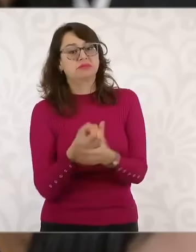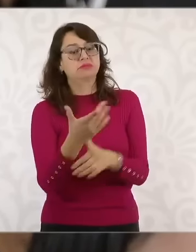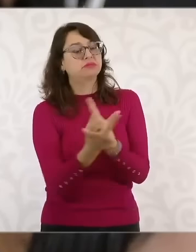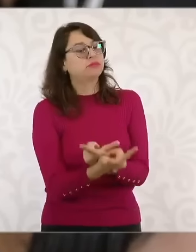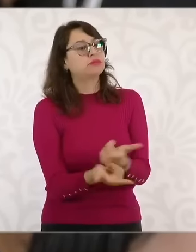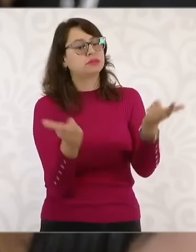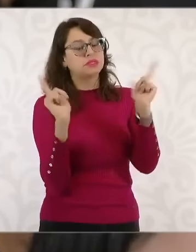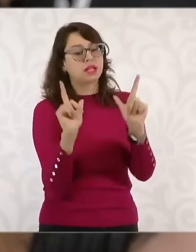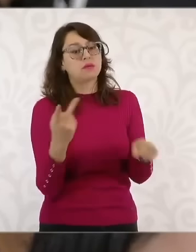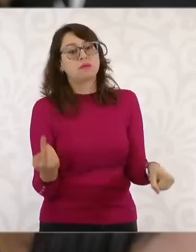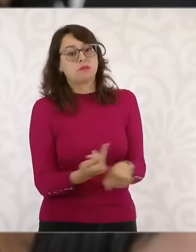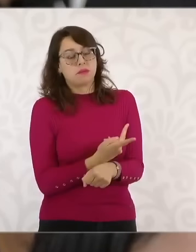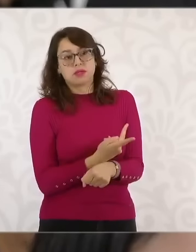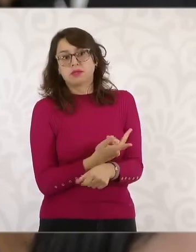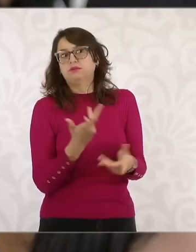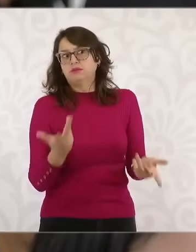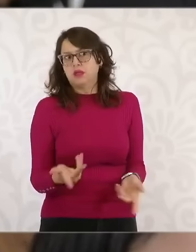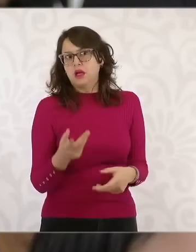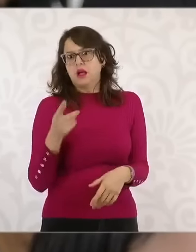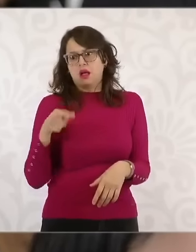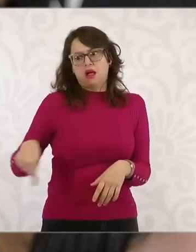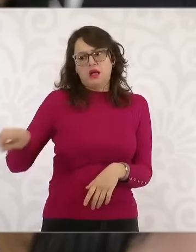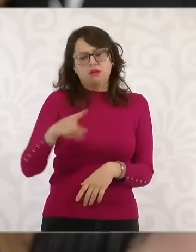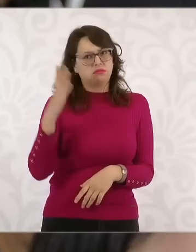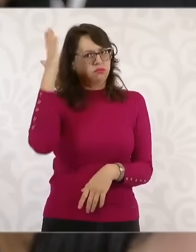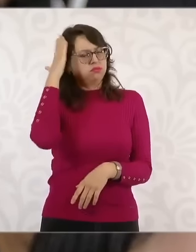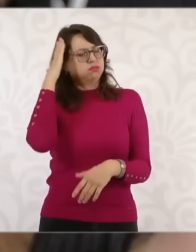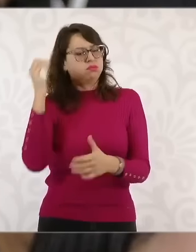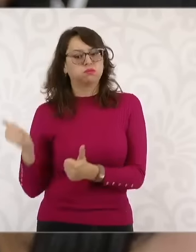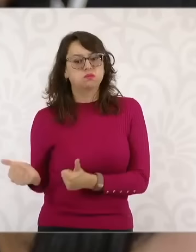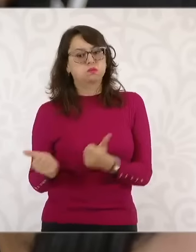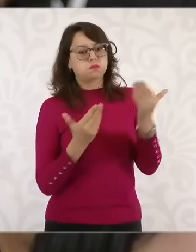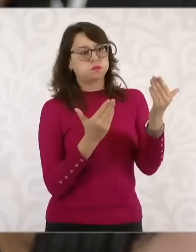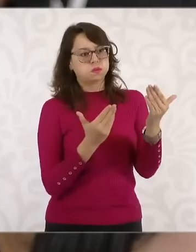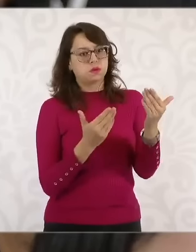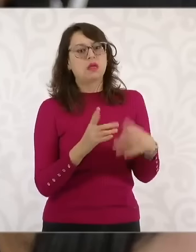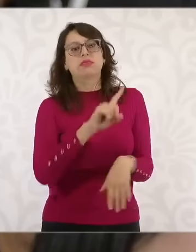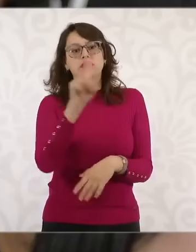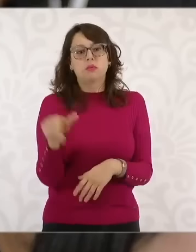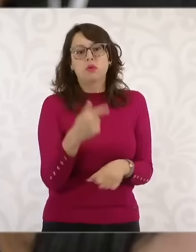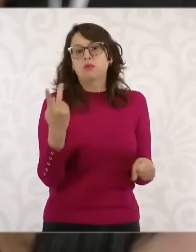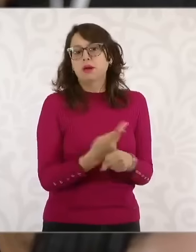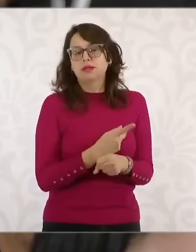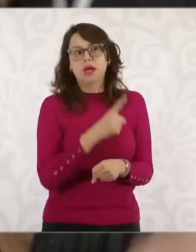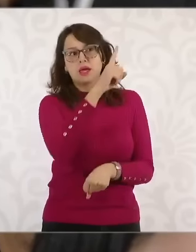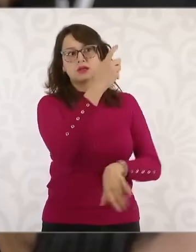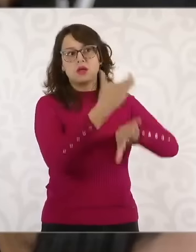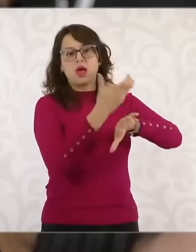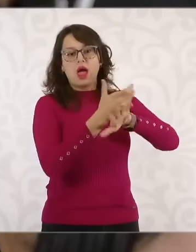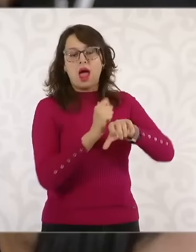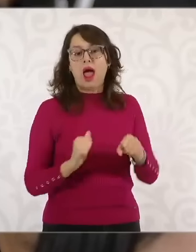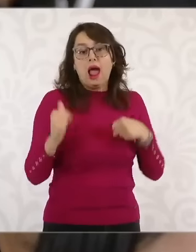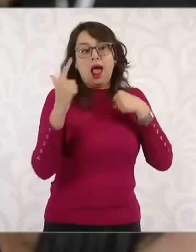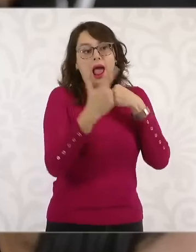libertad. Saber si en escenarios de esta naturaleza México obtiene recursos, porque el gobierno